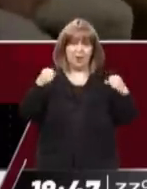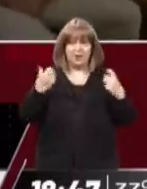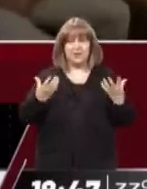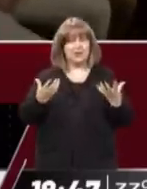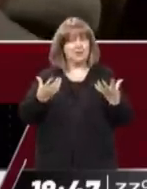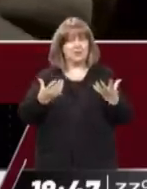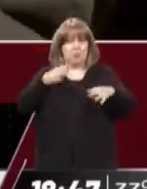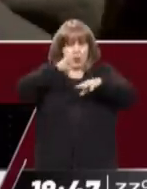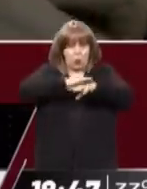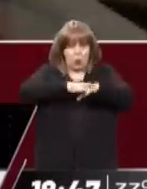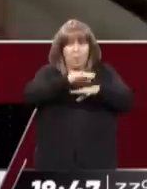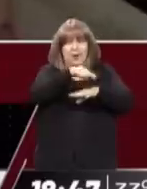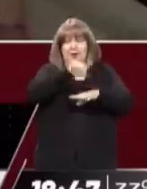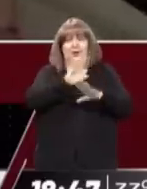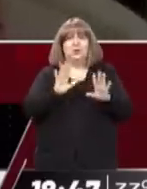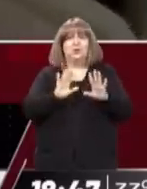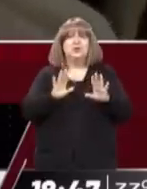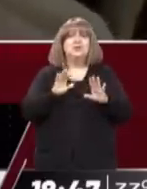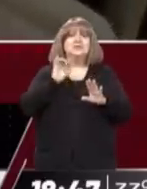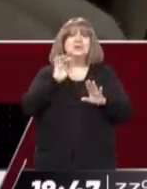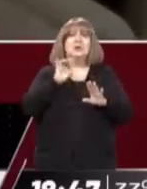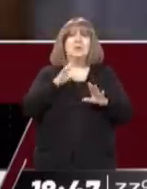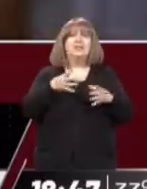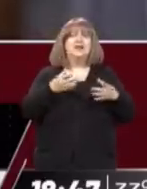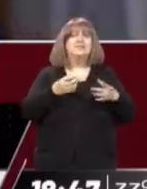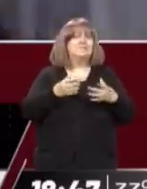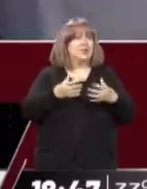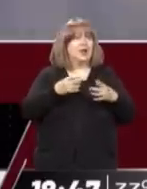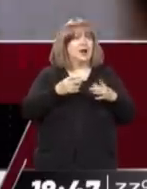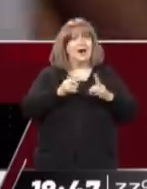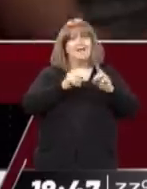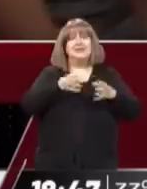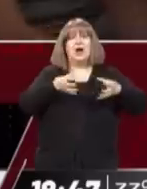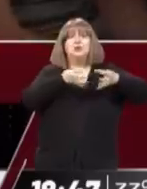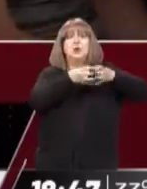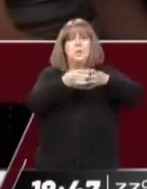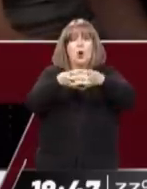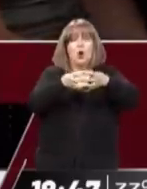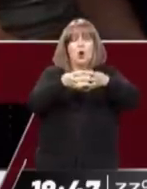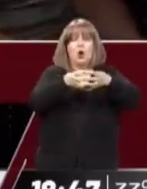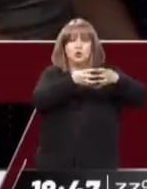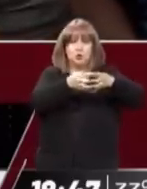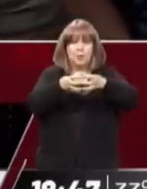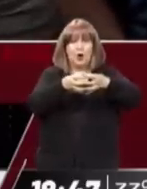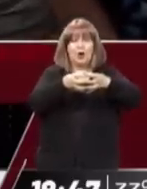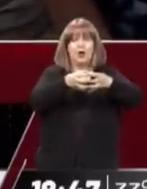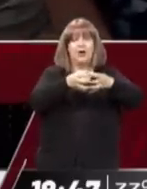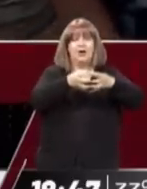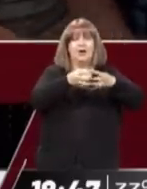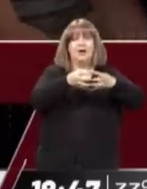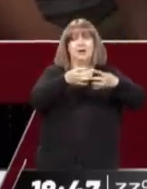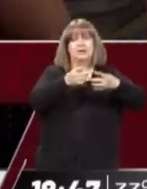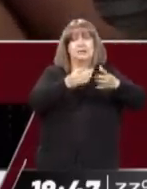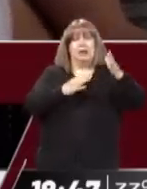grupos, potenciados por el efecto manada, por el liderazgo, por la competencia, la rivalidad,